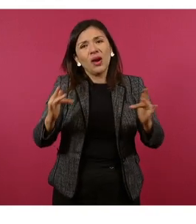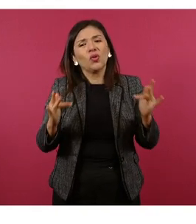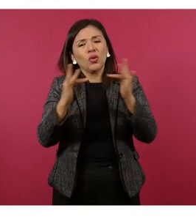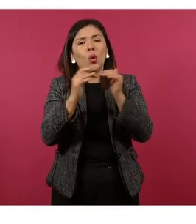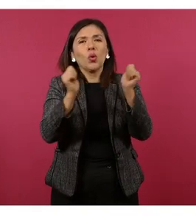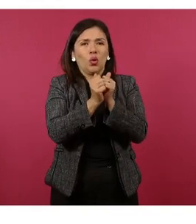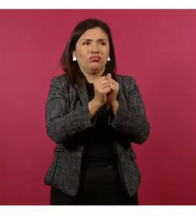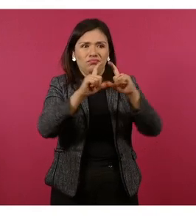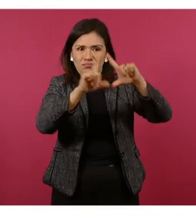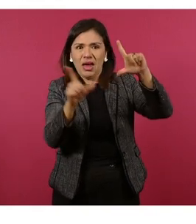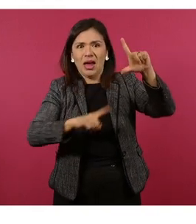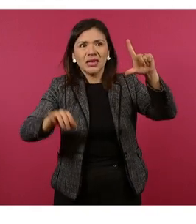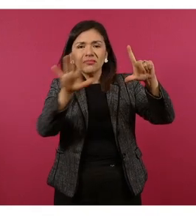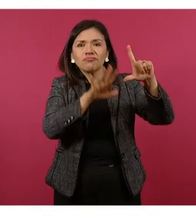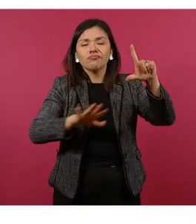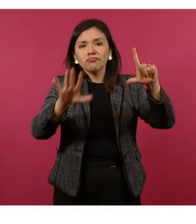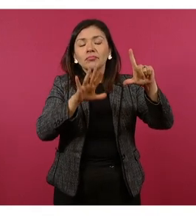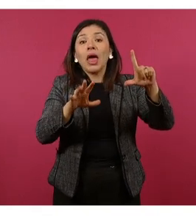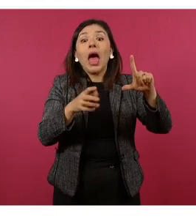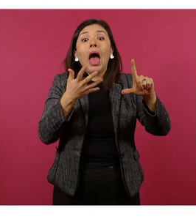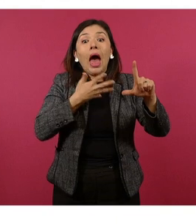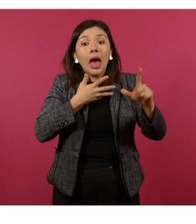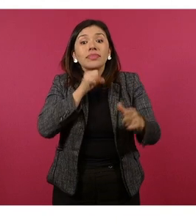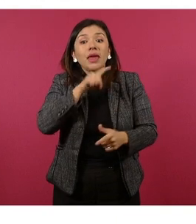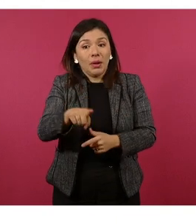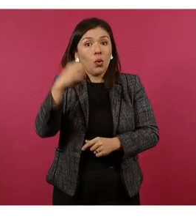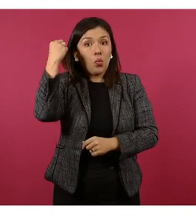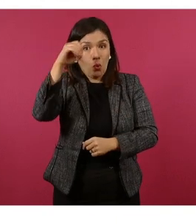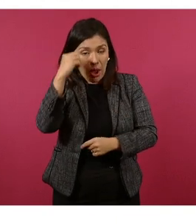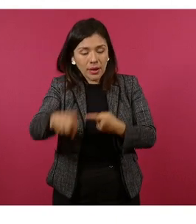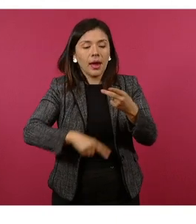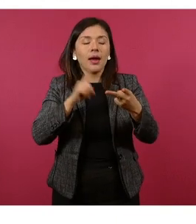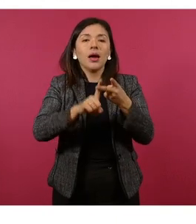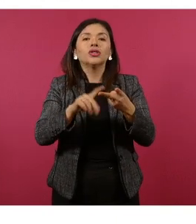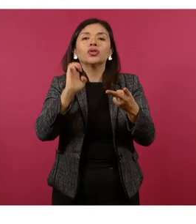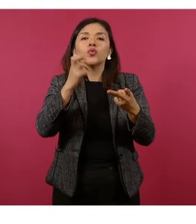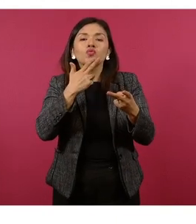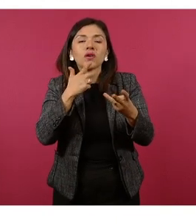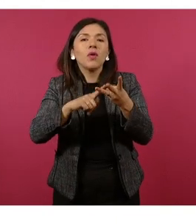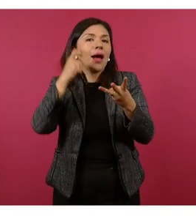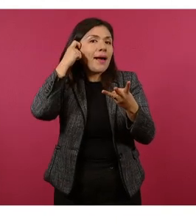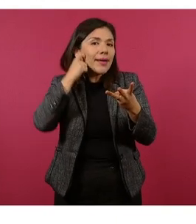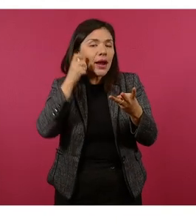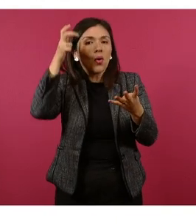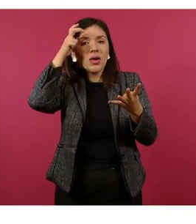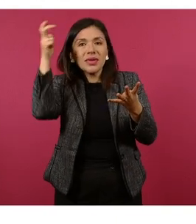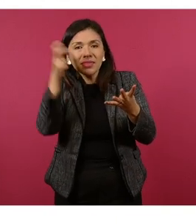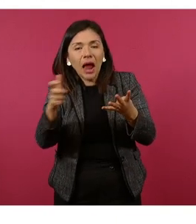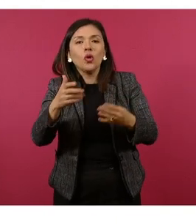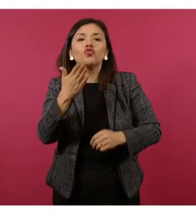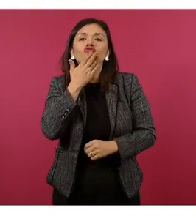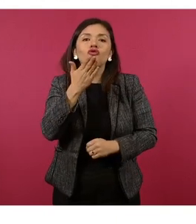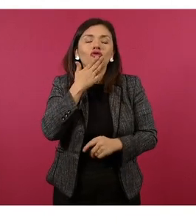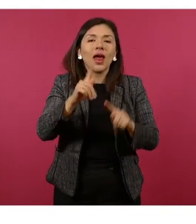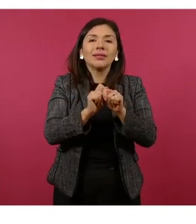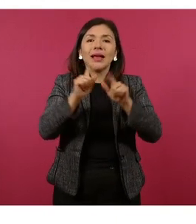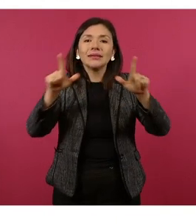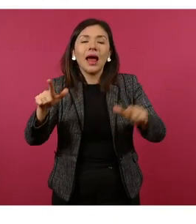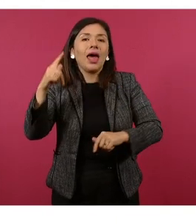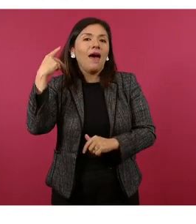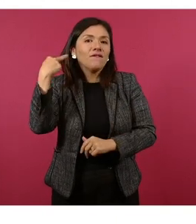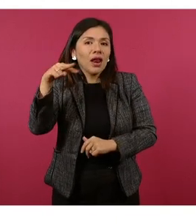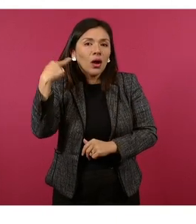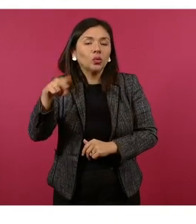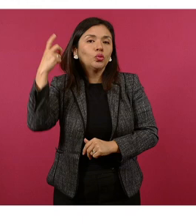con el resto del país hemos incluido además de Oaxaca a Chihuahua Guerrero Hidalgo Sonora tlascala Veracruz